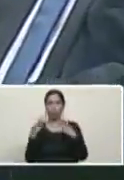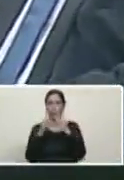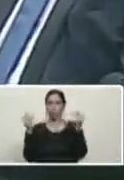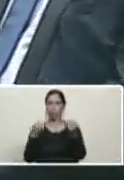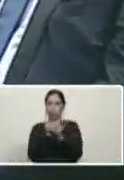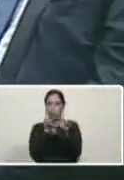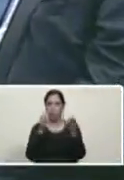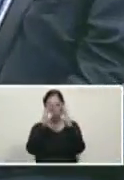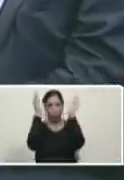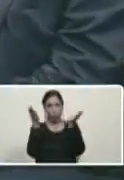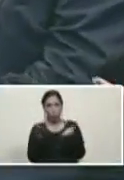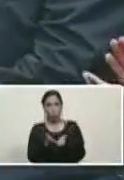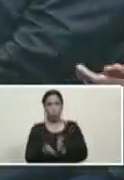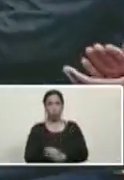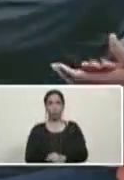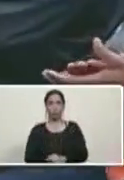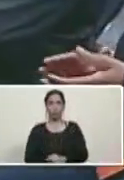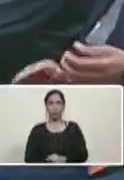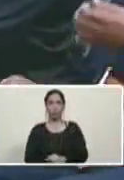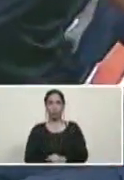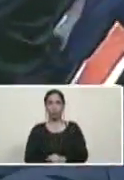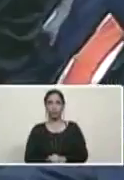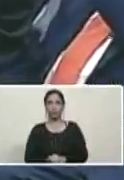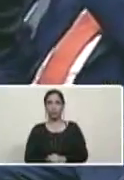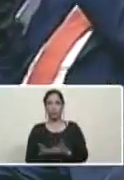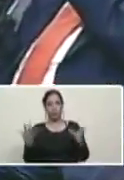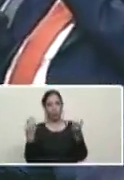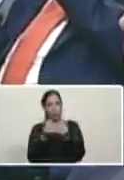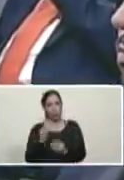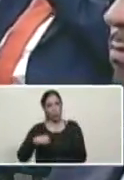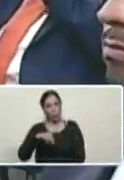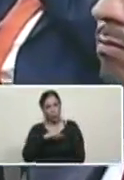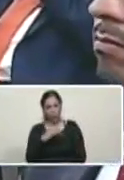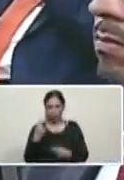mundo entero junto a nosotros.